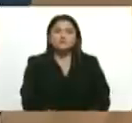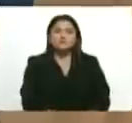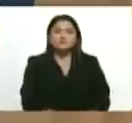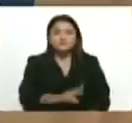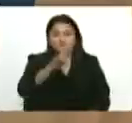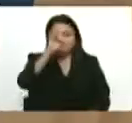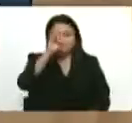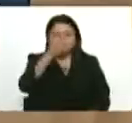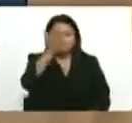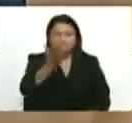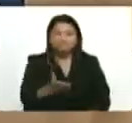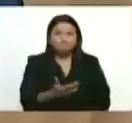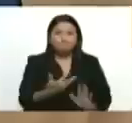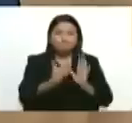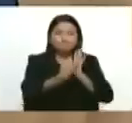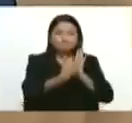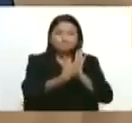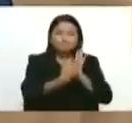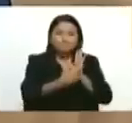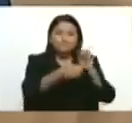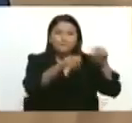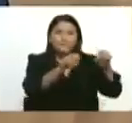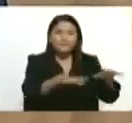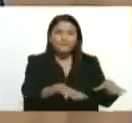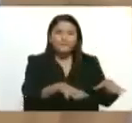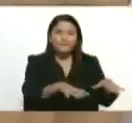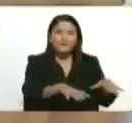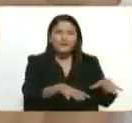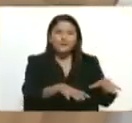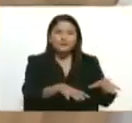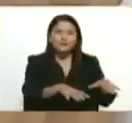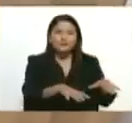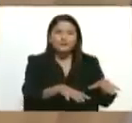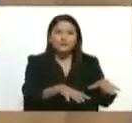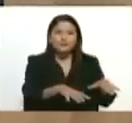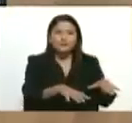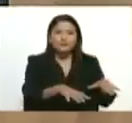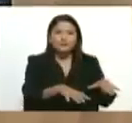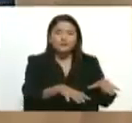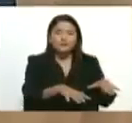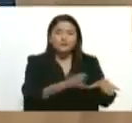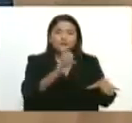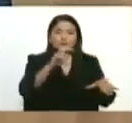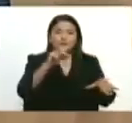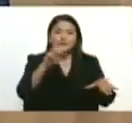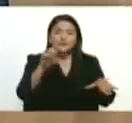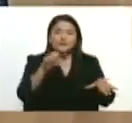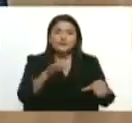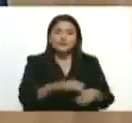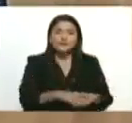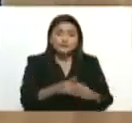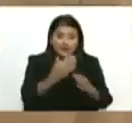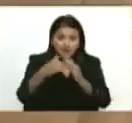Imbéciles. Esta es la carta de renuncia de Roberto Picón, la carta voluntaria de renuncia al Consejo Nacional Electoral. Se las